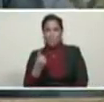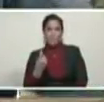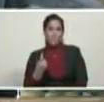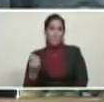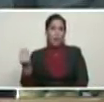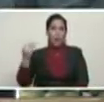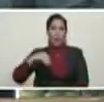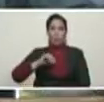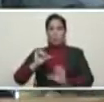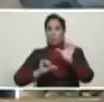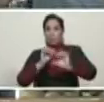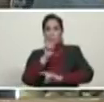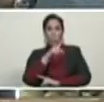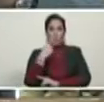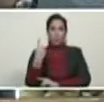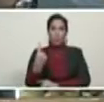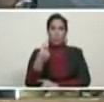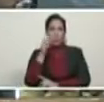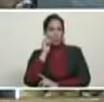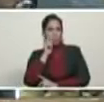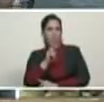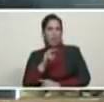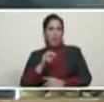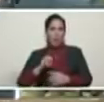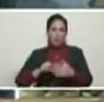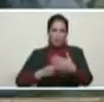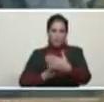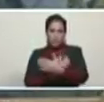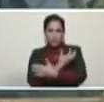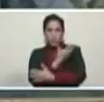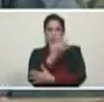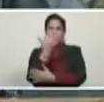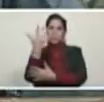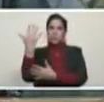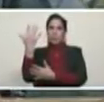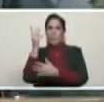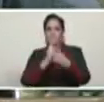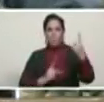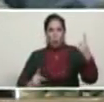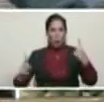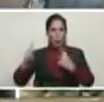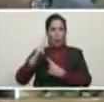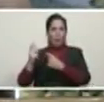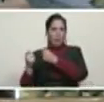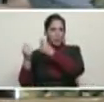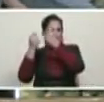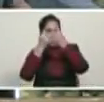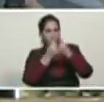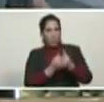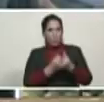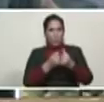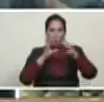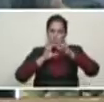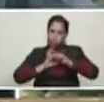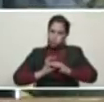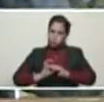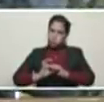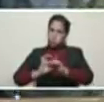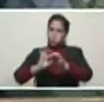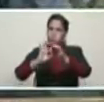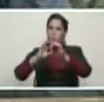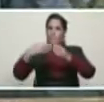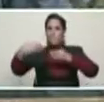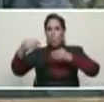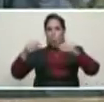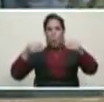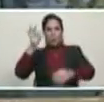XXI para ver reverdecer una potencia económica, para ver consolidar el modelo